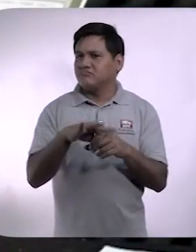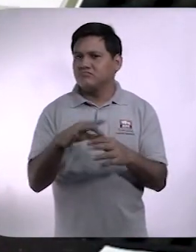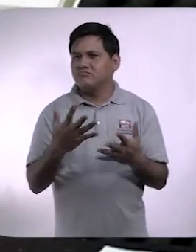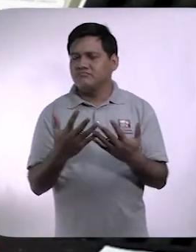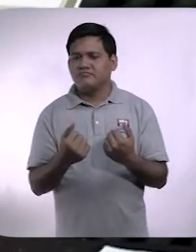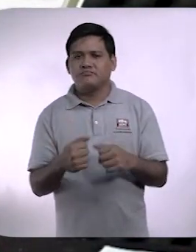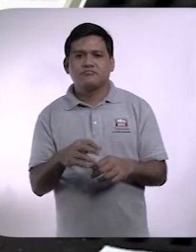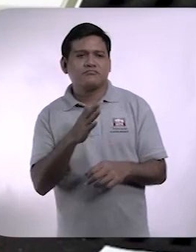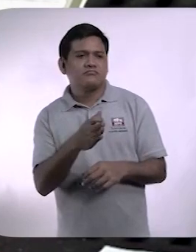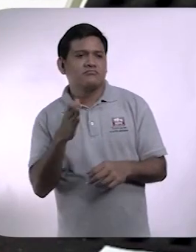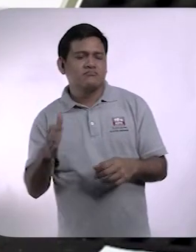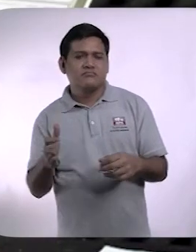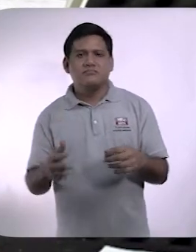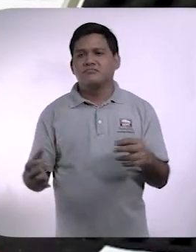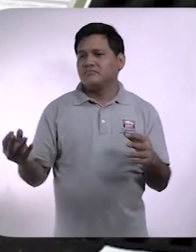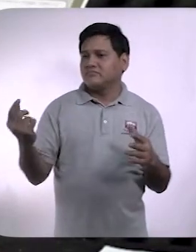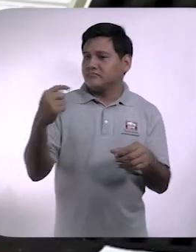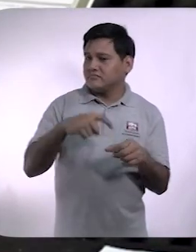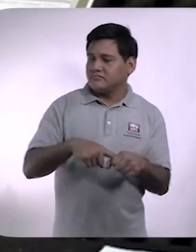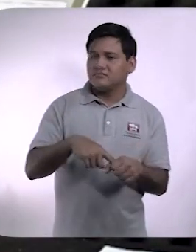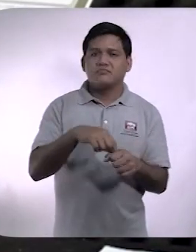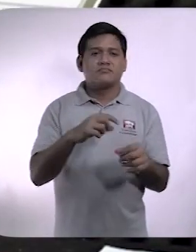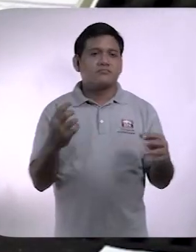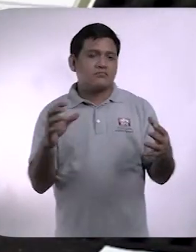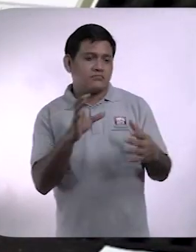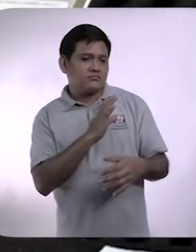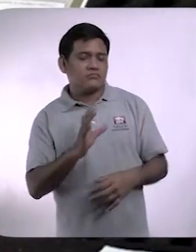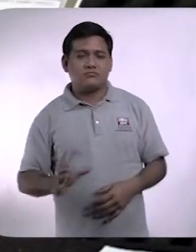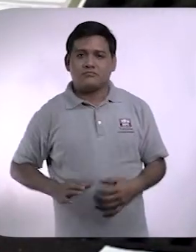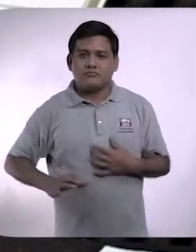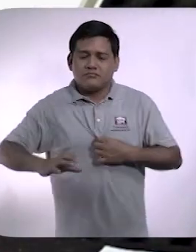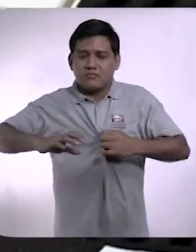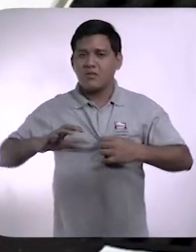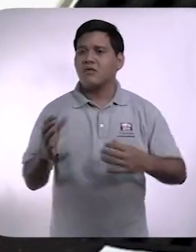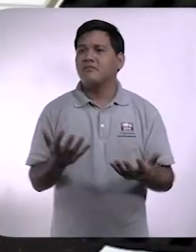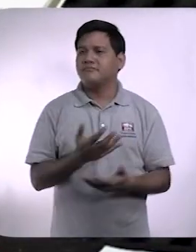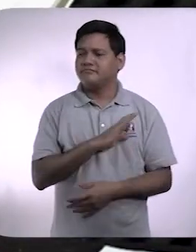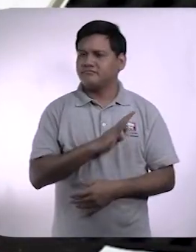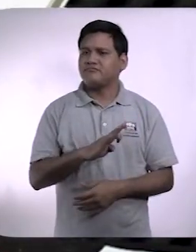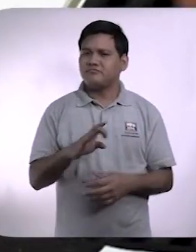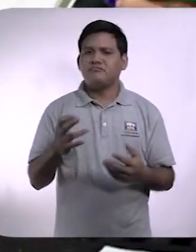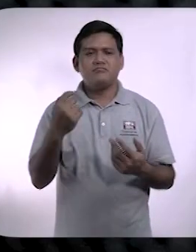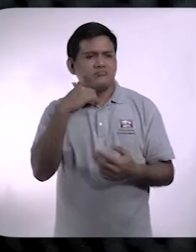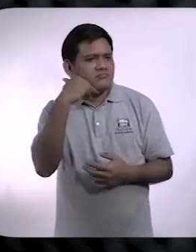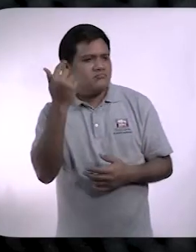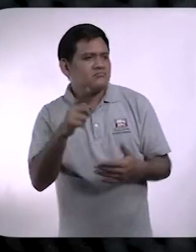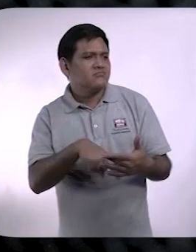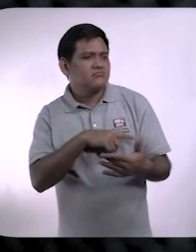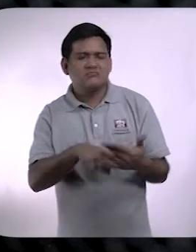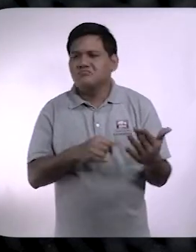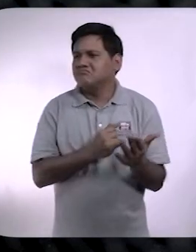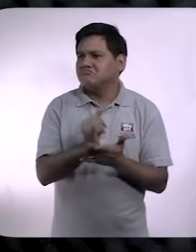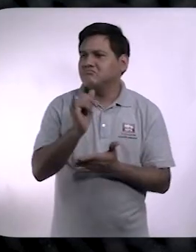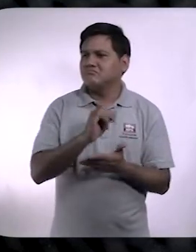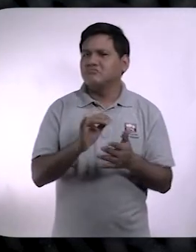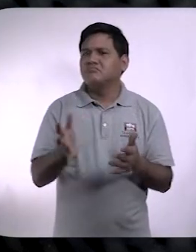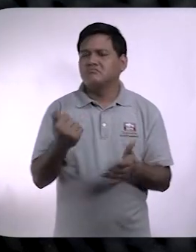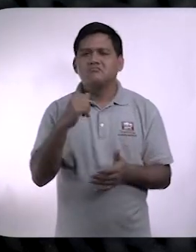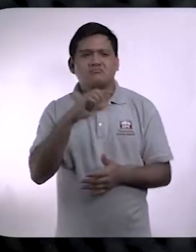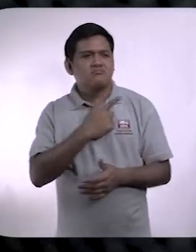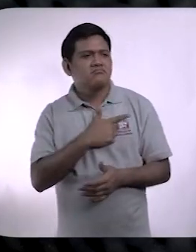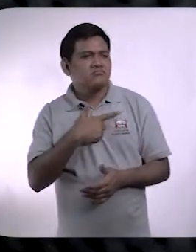que pasamos de registro de candidaturas, puede ser cualquier ciudadana y ciudadano al que le queramos nosotros decir que nos gustaría que